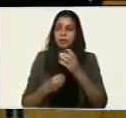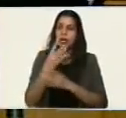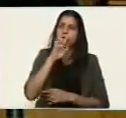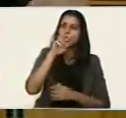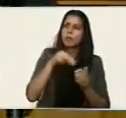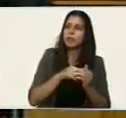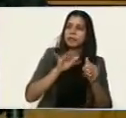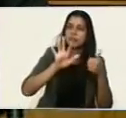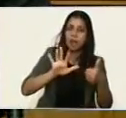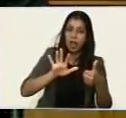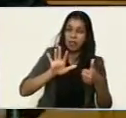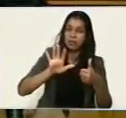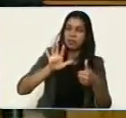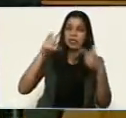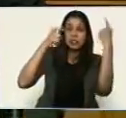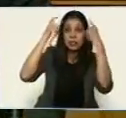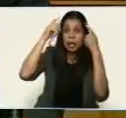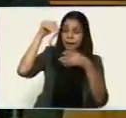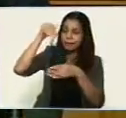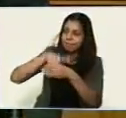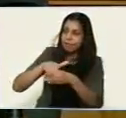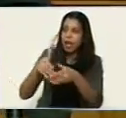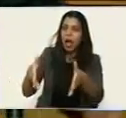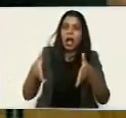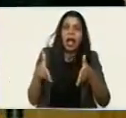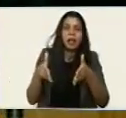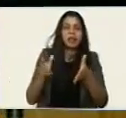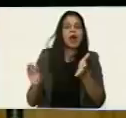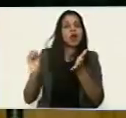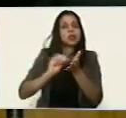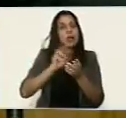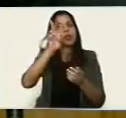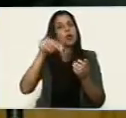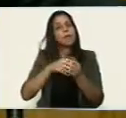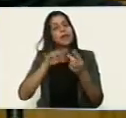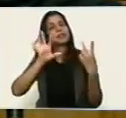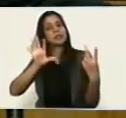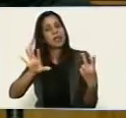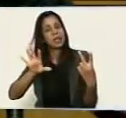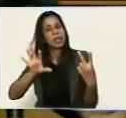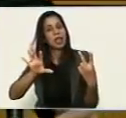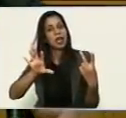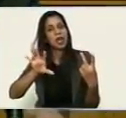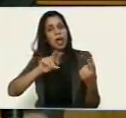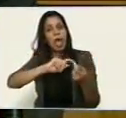2006, elecciones ganó el comandante. 2007 se perdió la reforma.